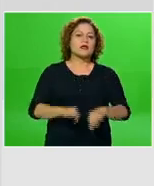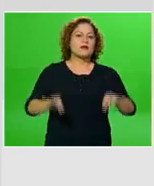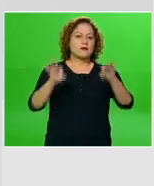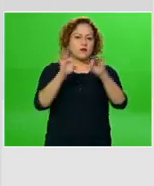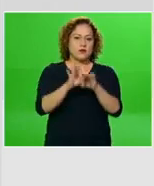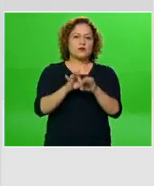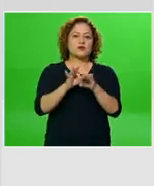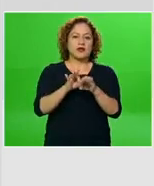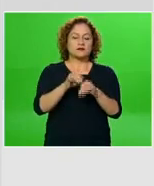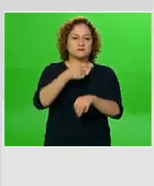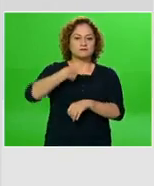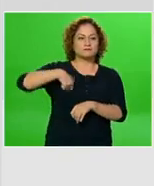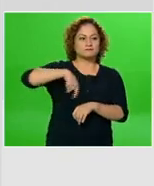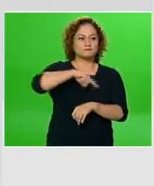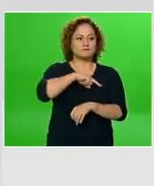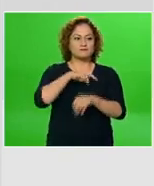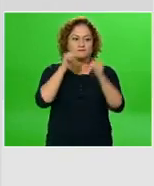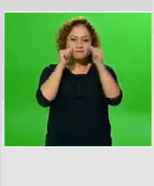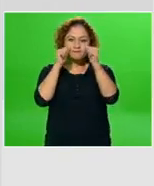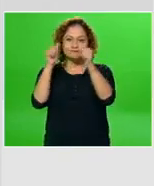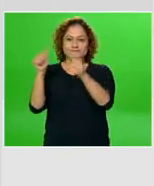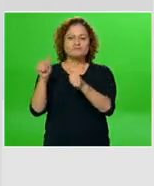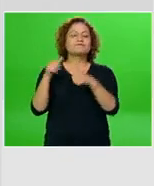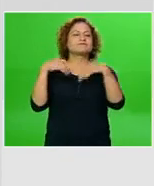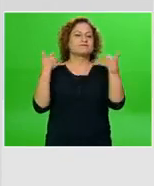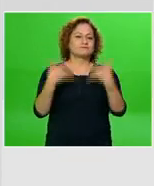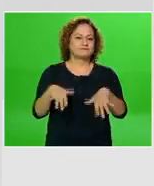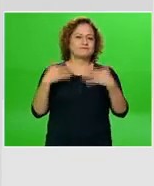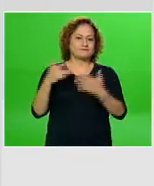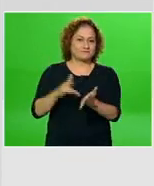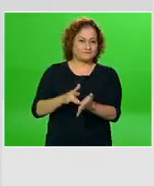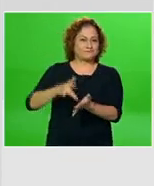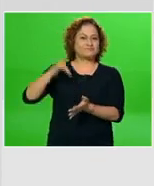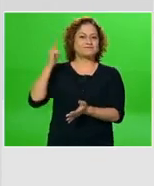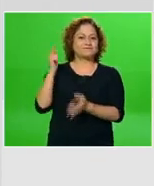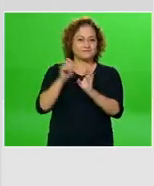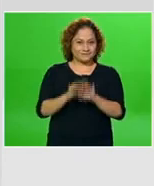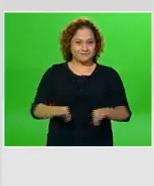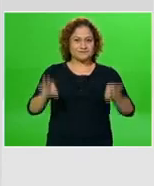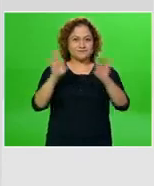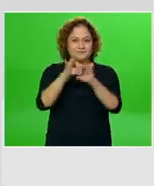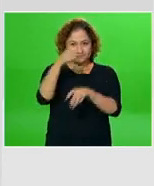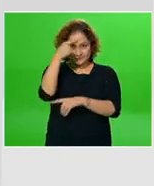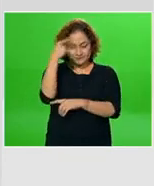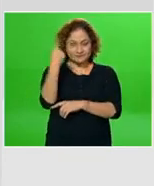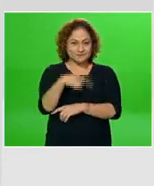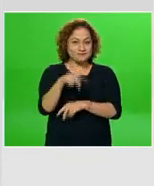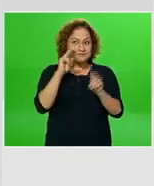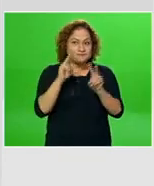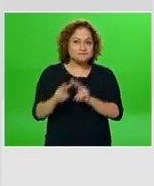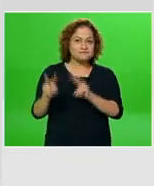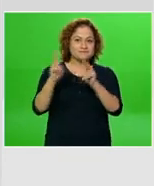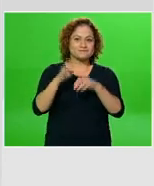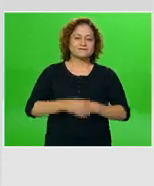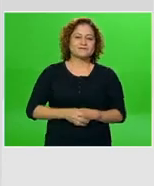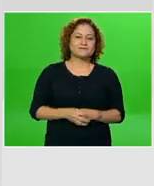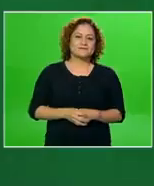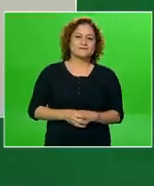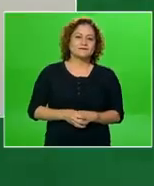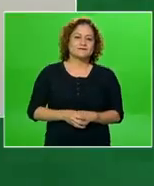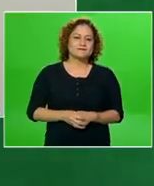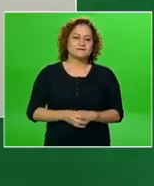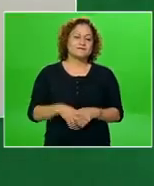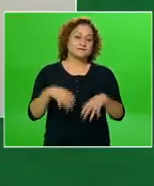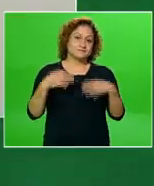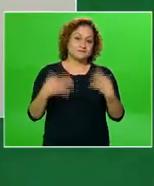las personas que nos están escuchando haciendo el ejercicio tan importante y todo lo mismo me gustaría a mí